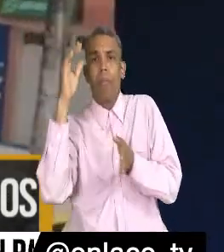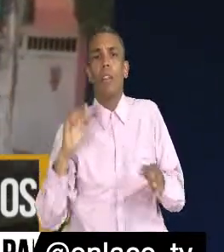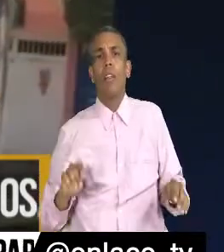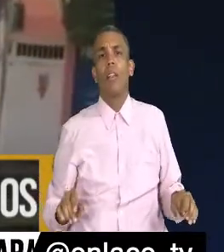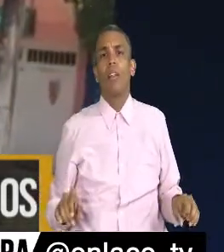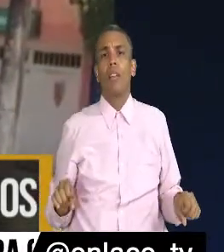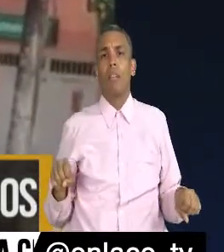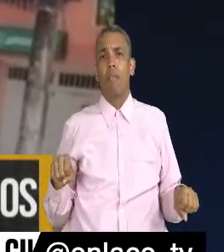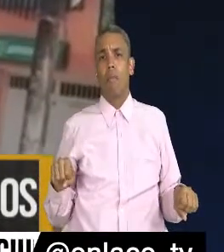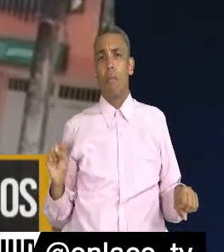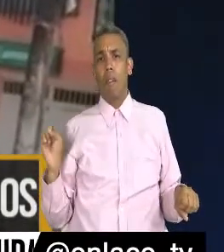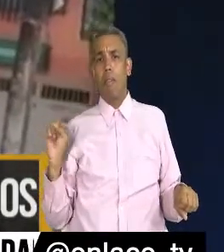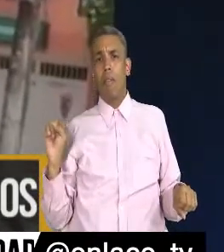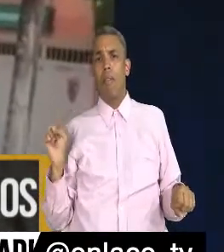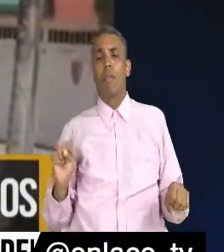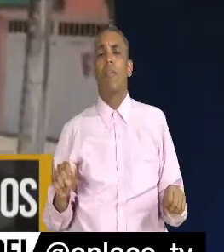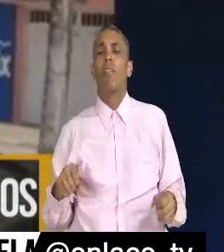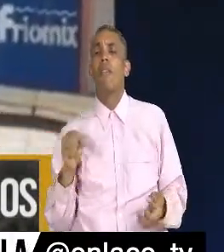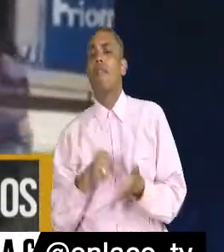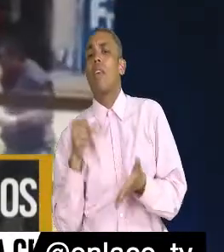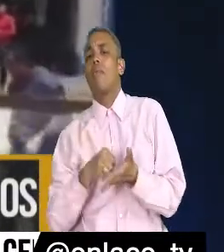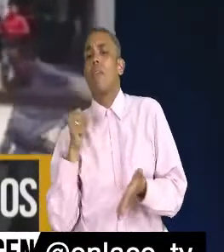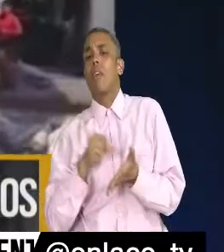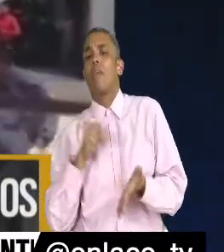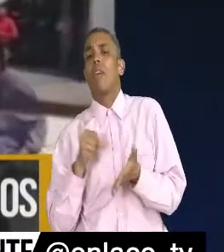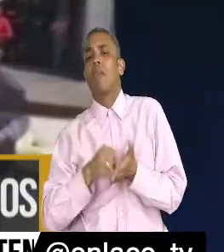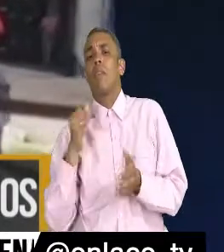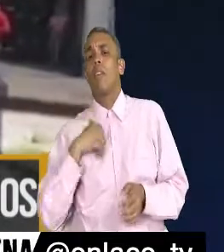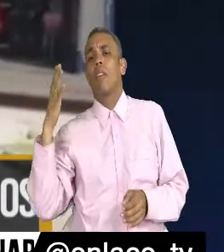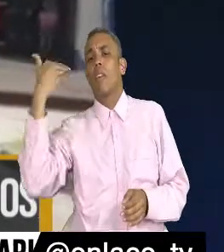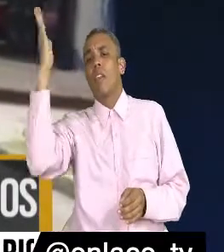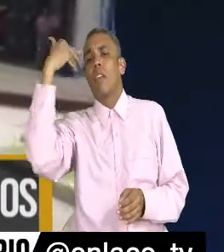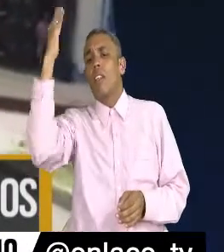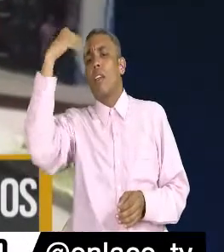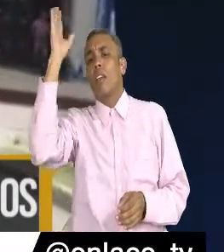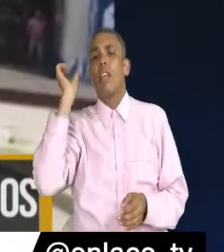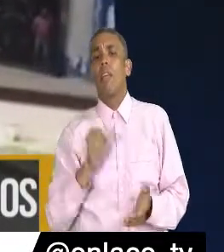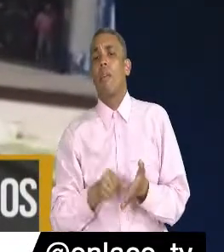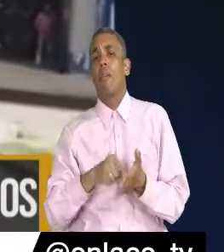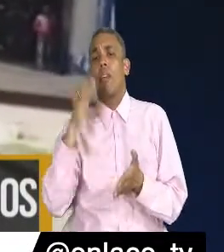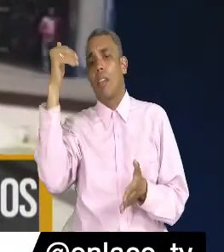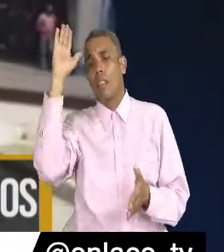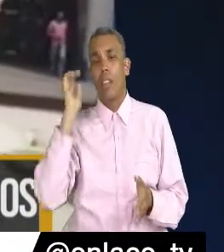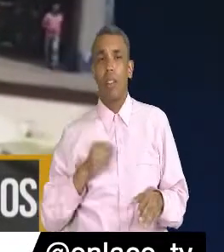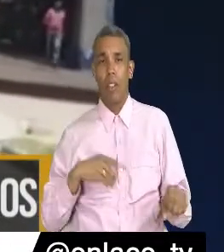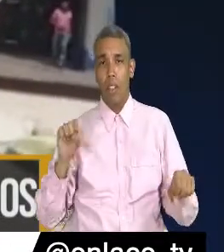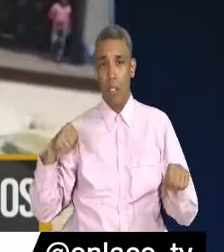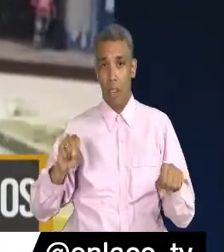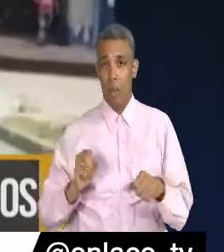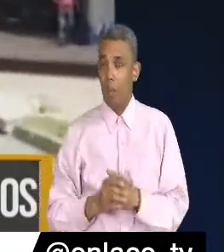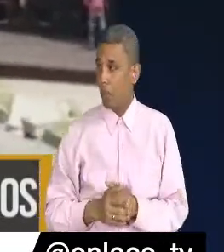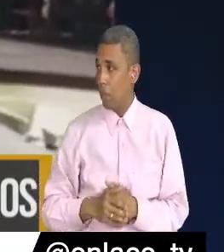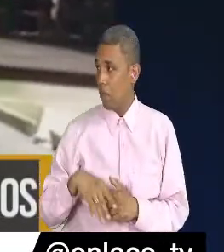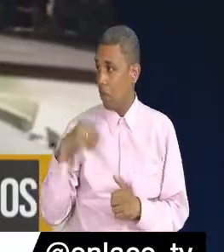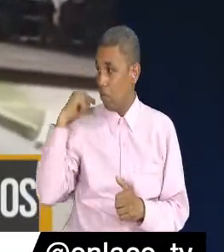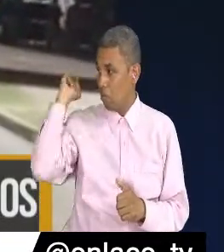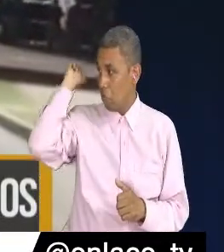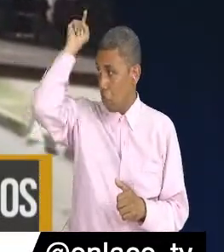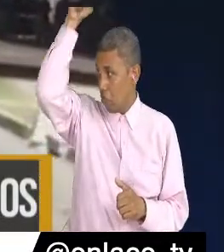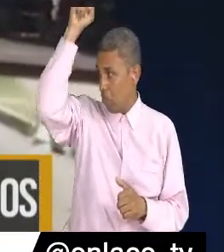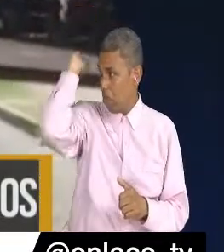porque quería pasar. Él estaba esperando y le dijo que pasara por arriba. Entonces el cucho